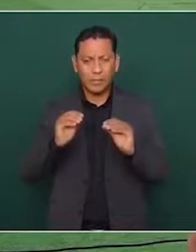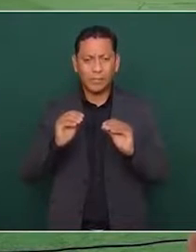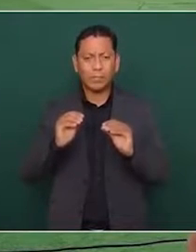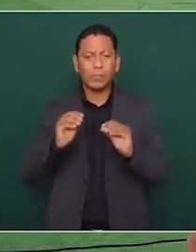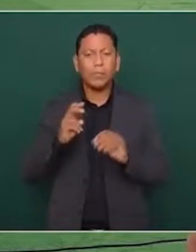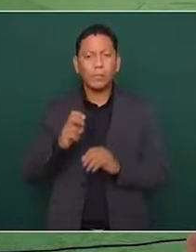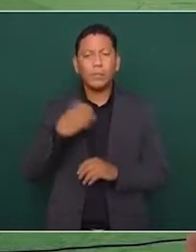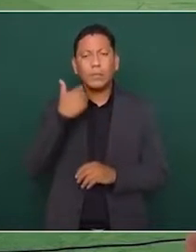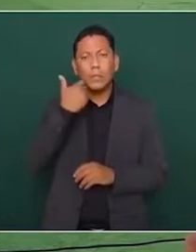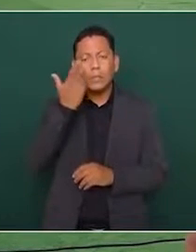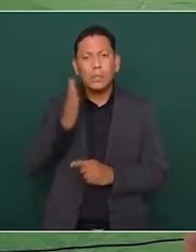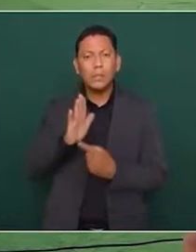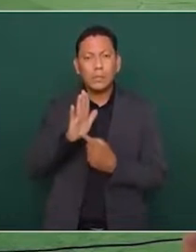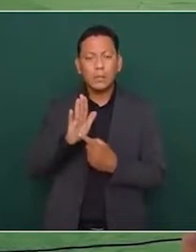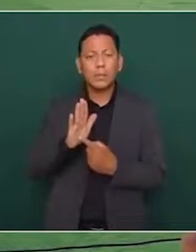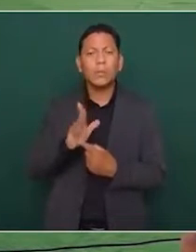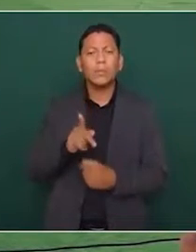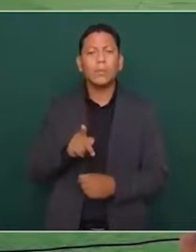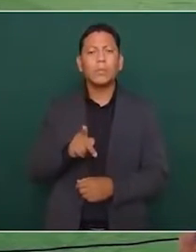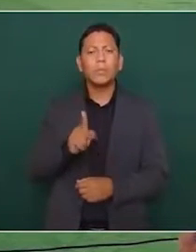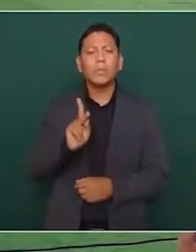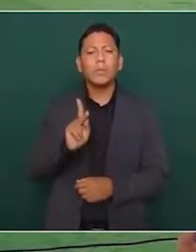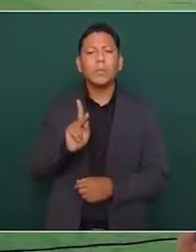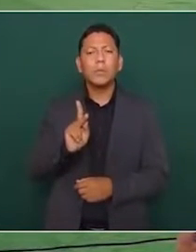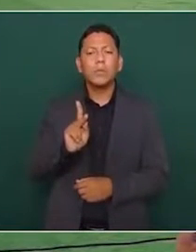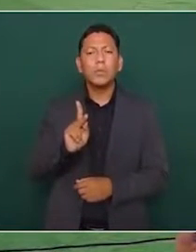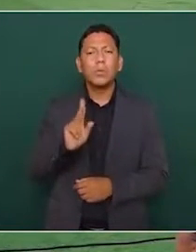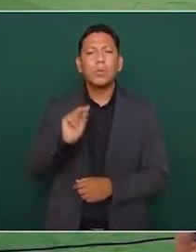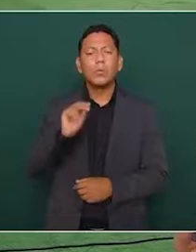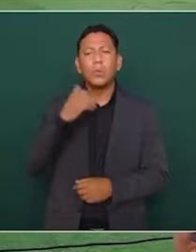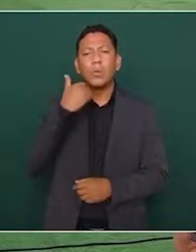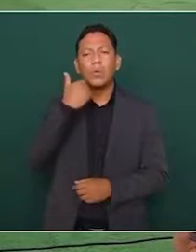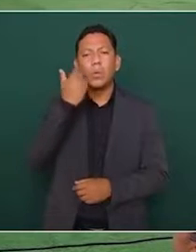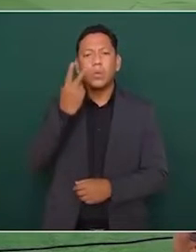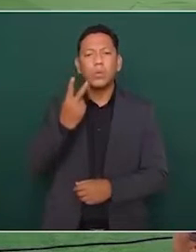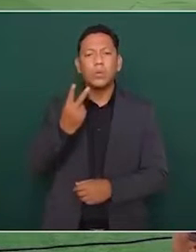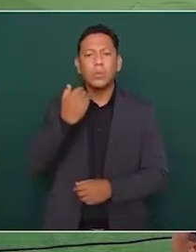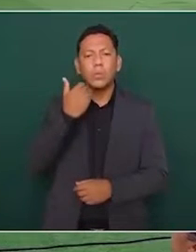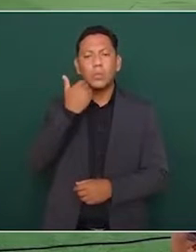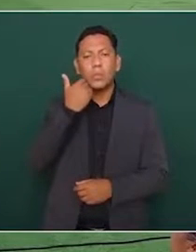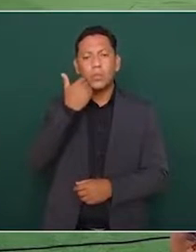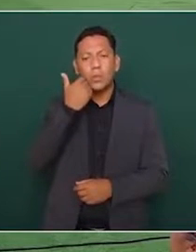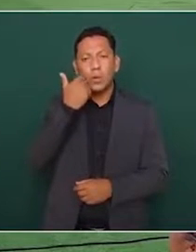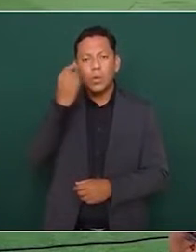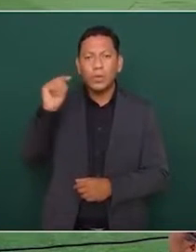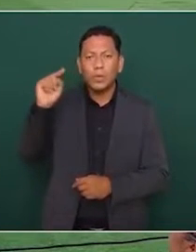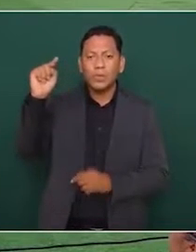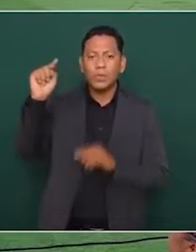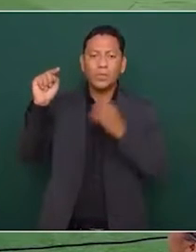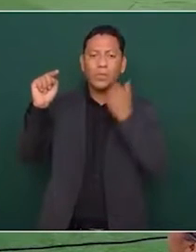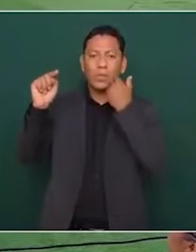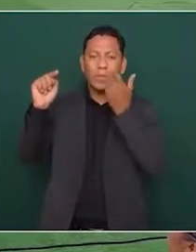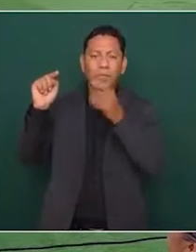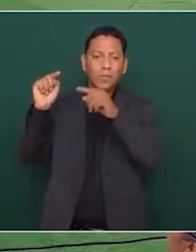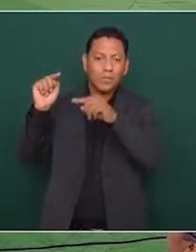Eso es lo que quiero, pero no, no quiero el 2, quiero acá. A ver si se